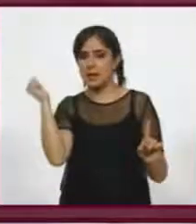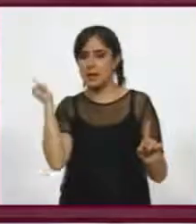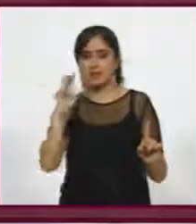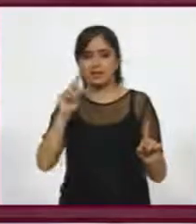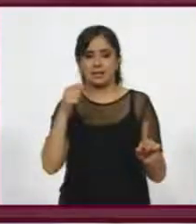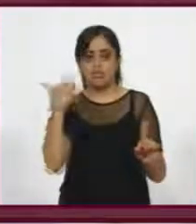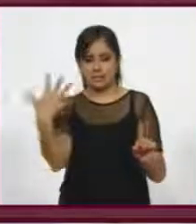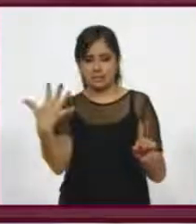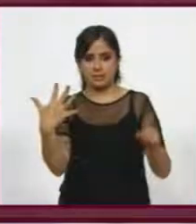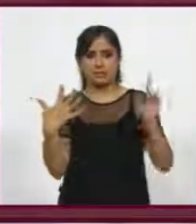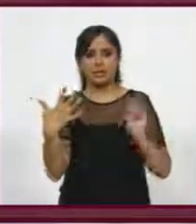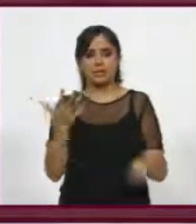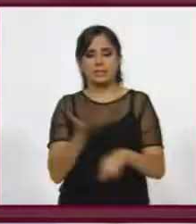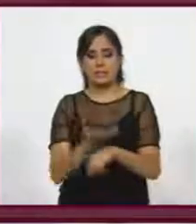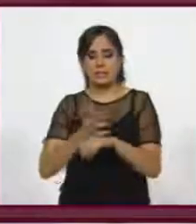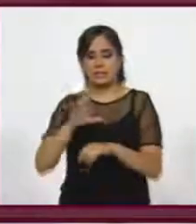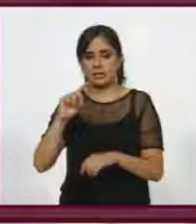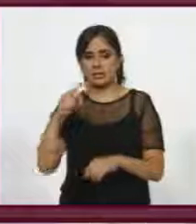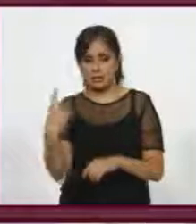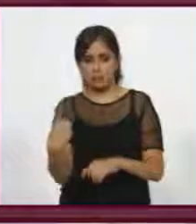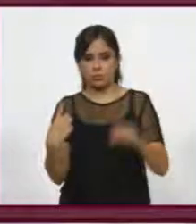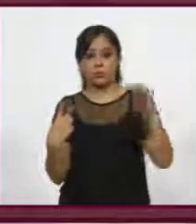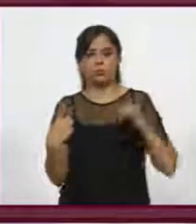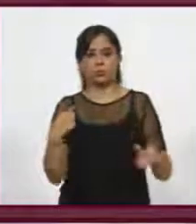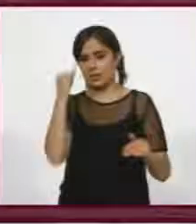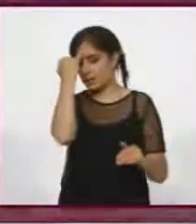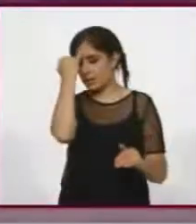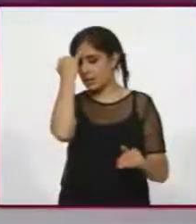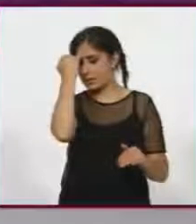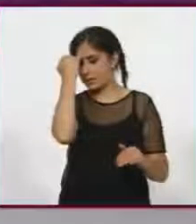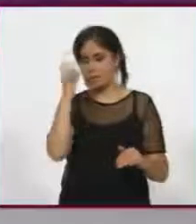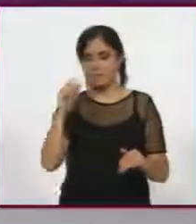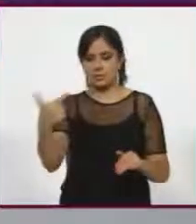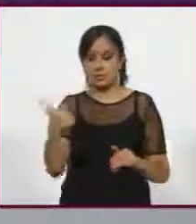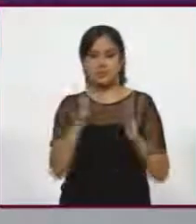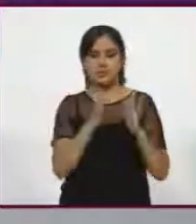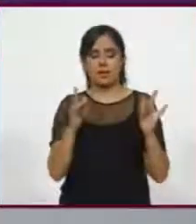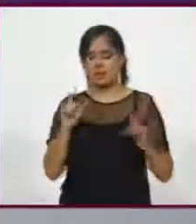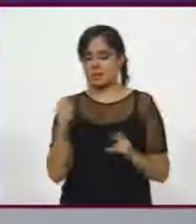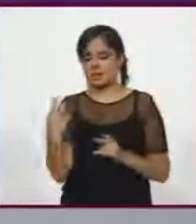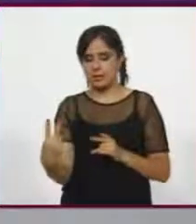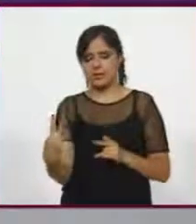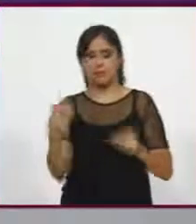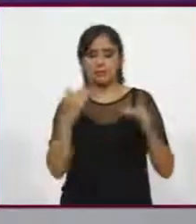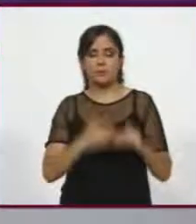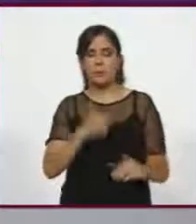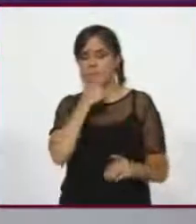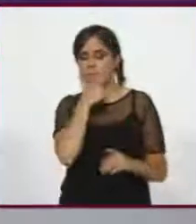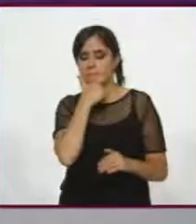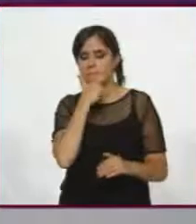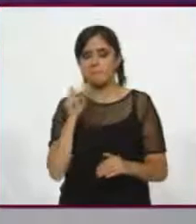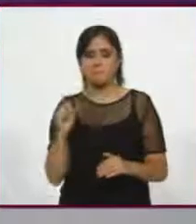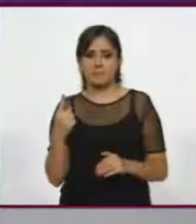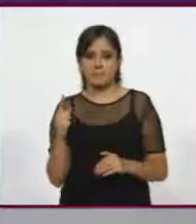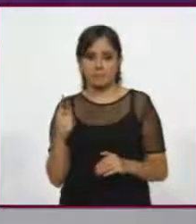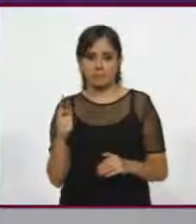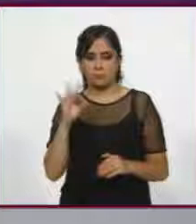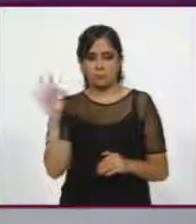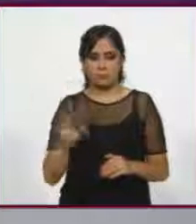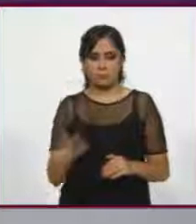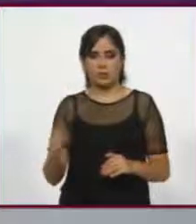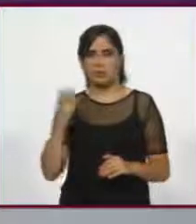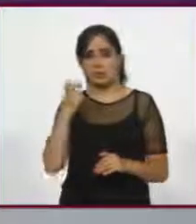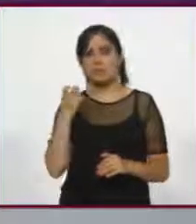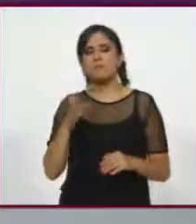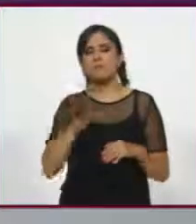Alemania 35%, Estados Unidos 31%, India 27%, Francia 22% y la Gran Bretaña 21%. Creo que esto puede ser el costo